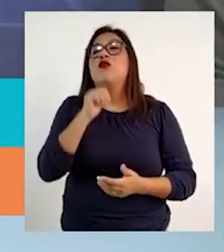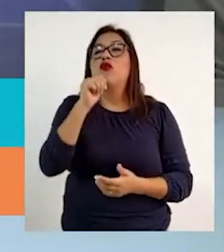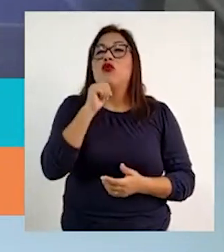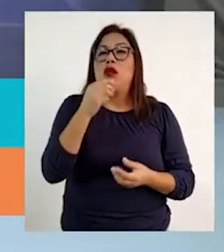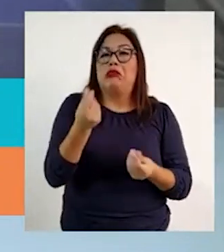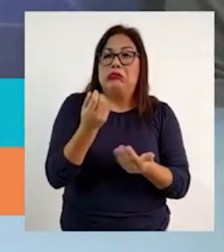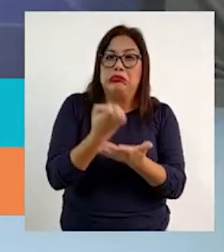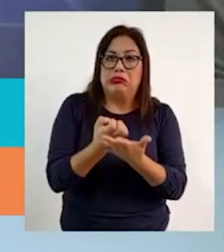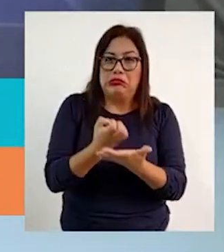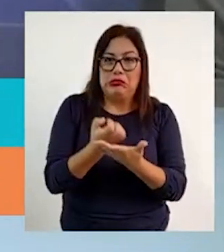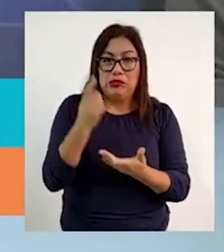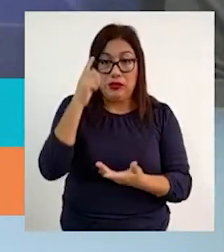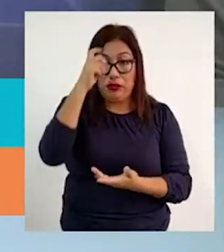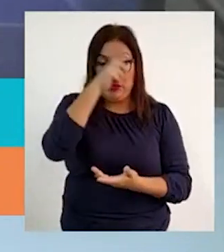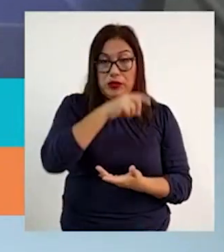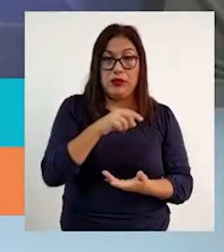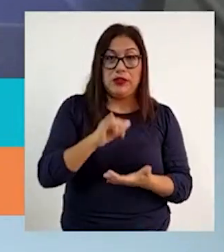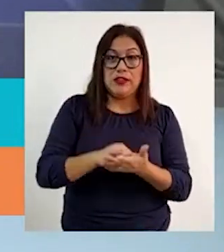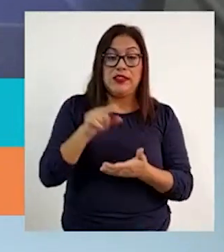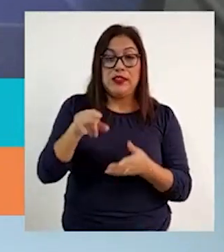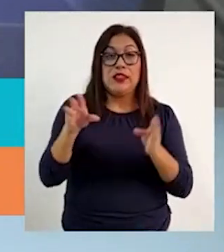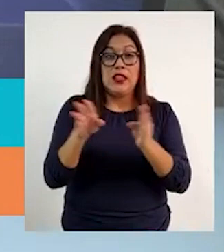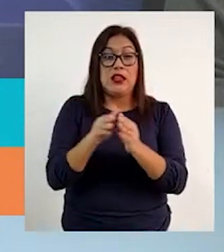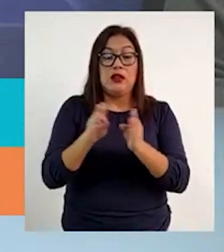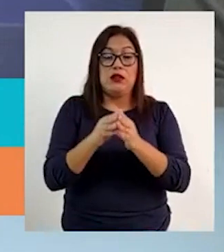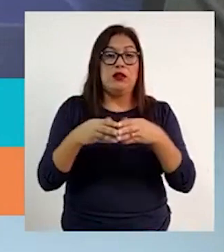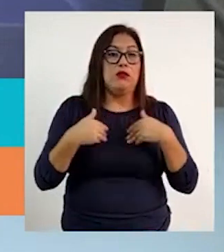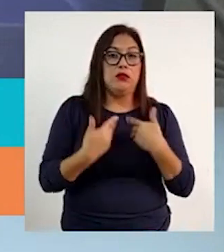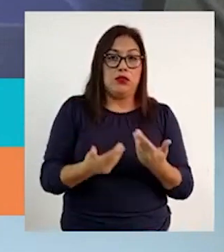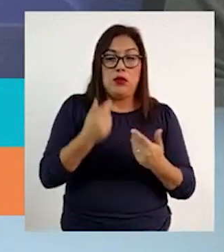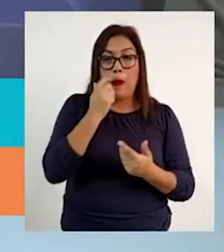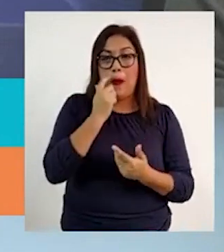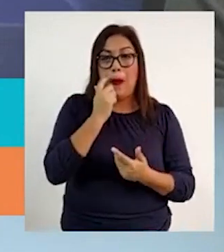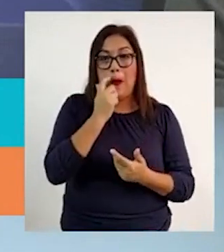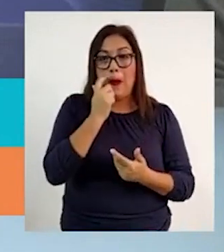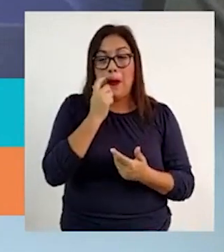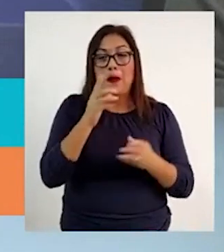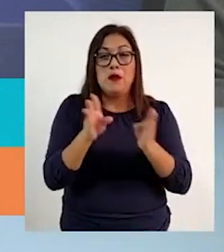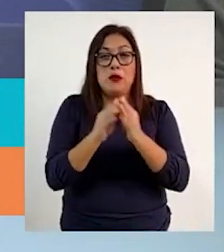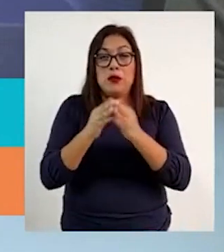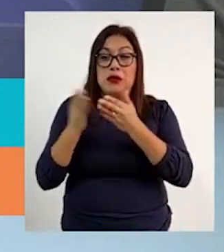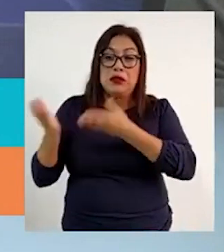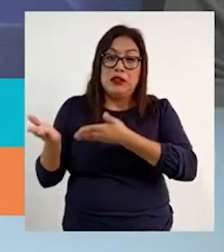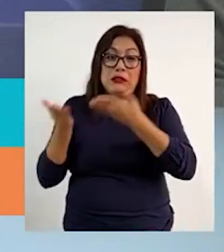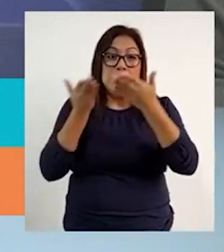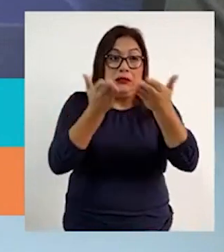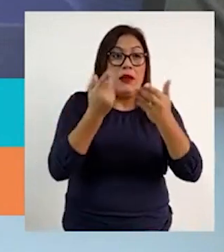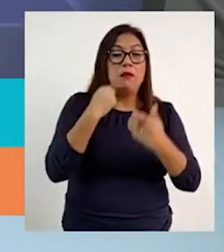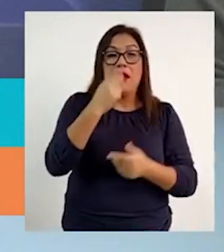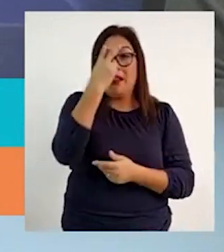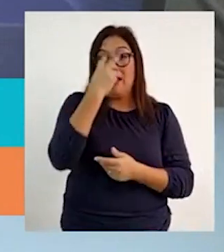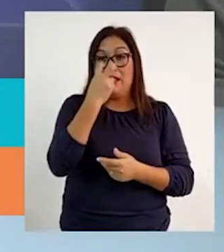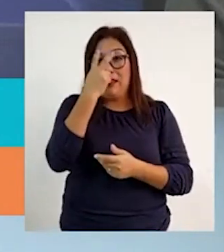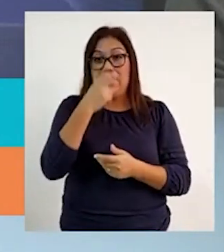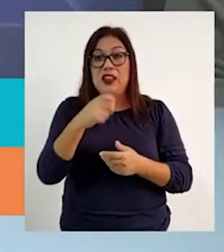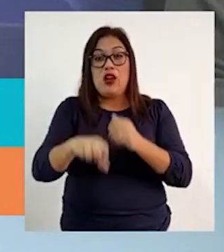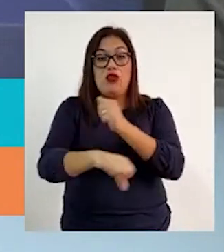¿no? En este evento, por ejemplo, no pudimos llevar a la delegación de fútbol para ciegos, a